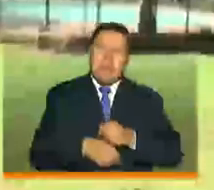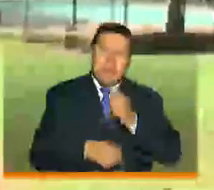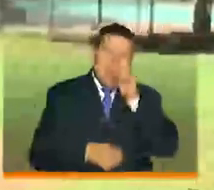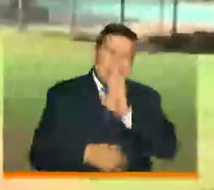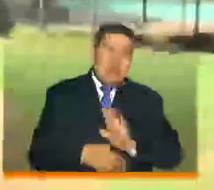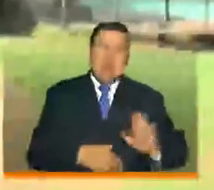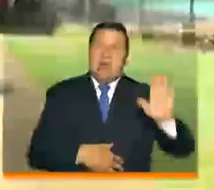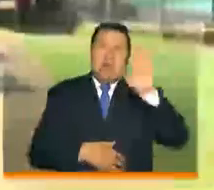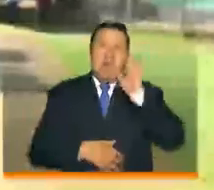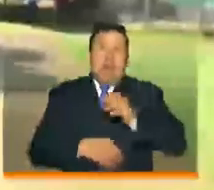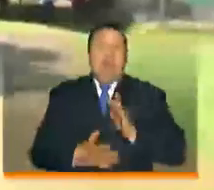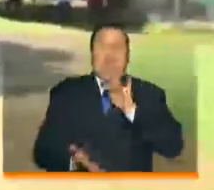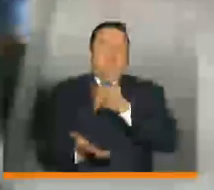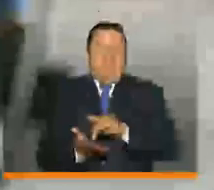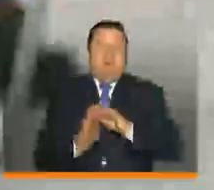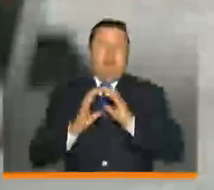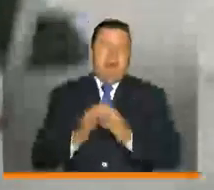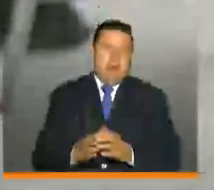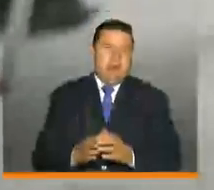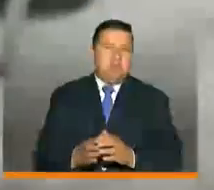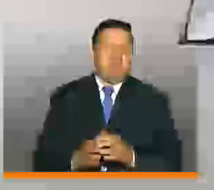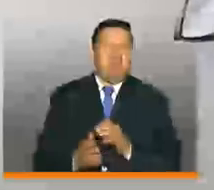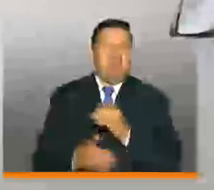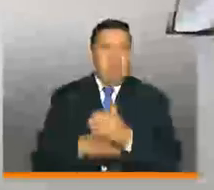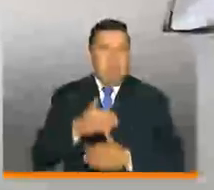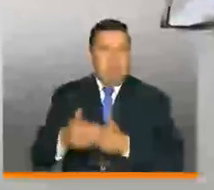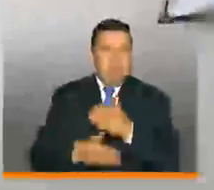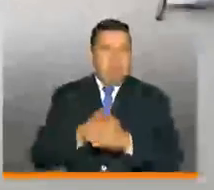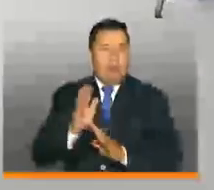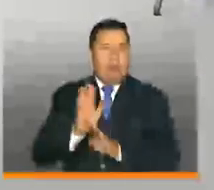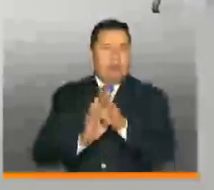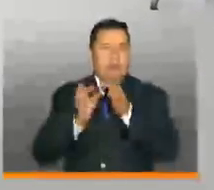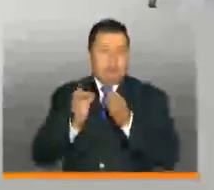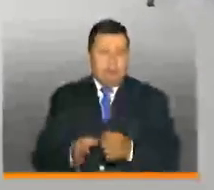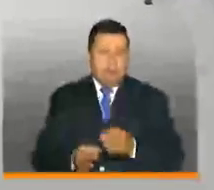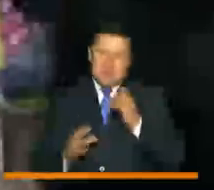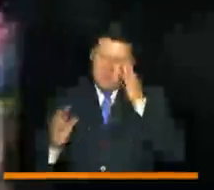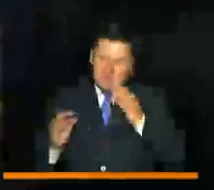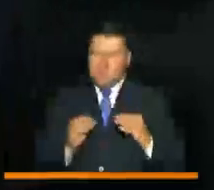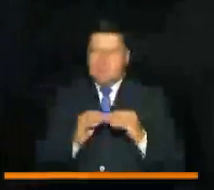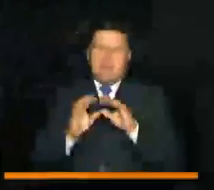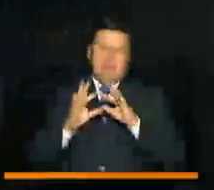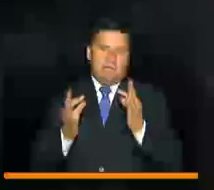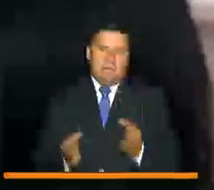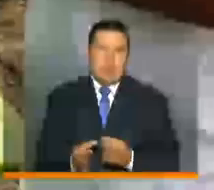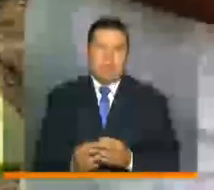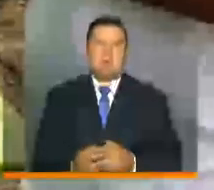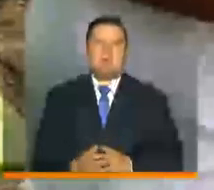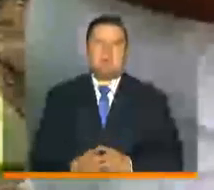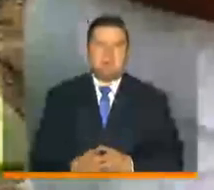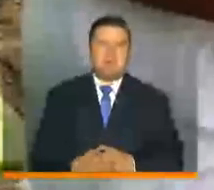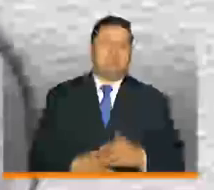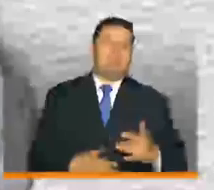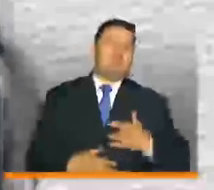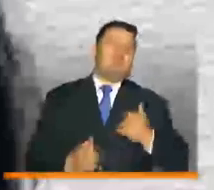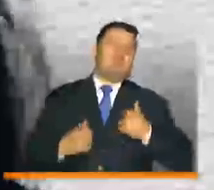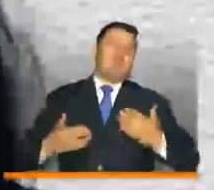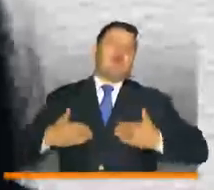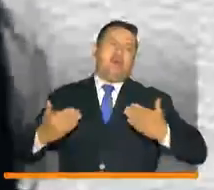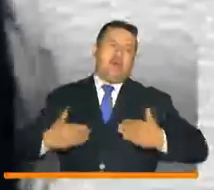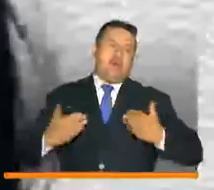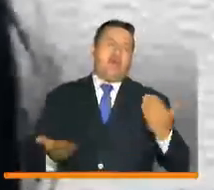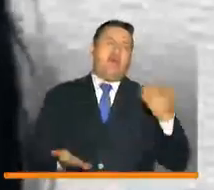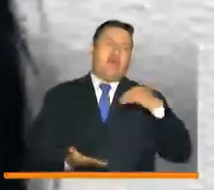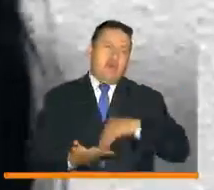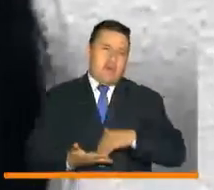territorio nacional puedan regresar a las aulas de manera gradual, progresiva y segura en coordinación con las familias. Me siento muy contenta de